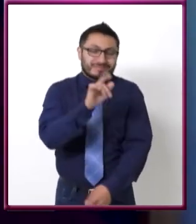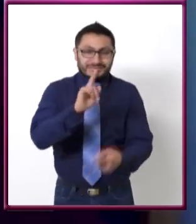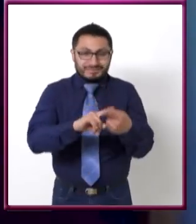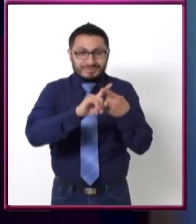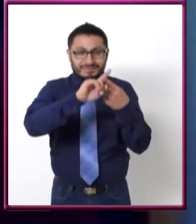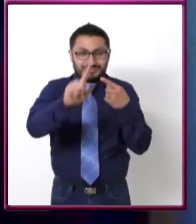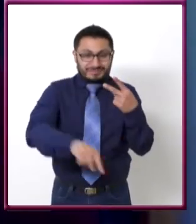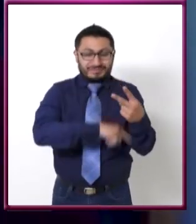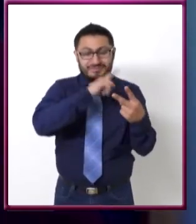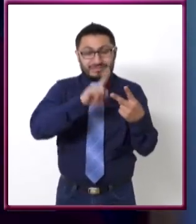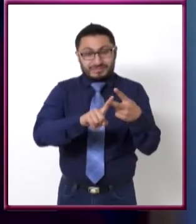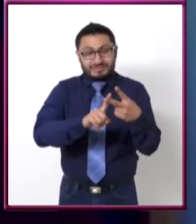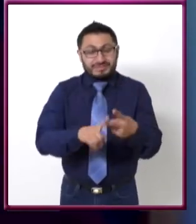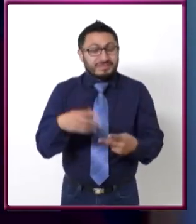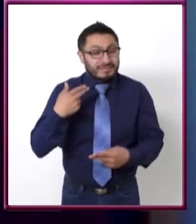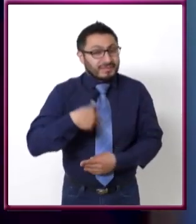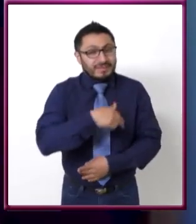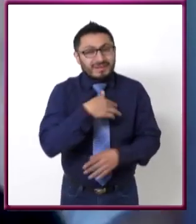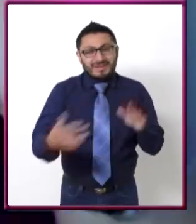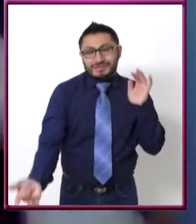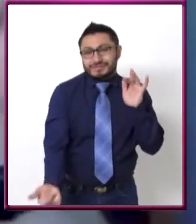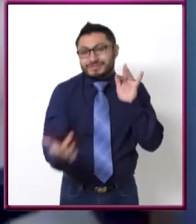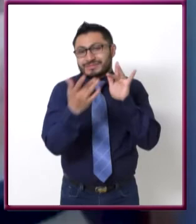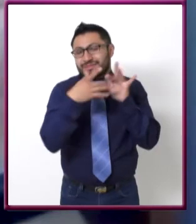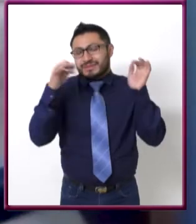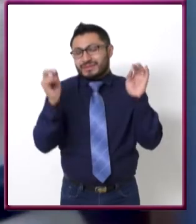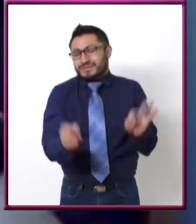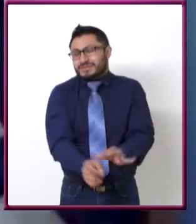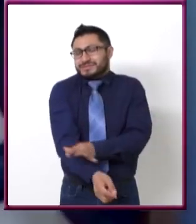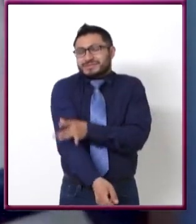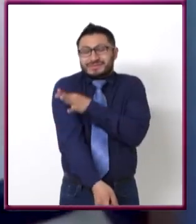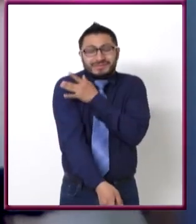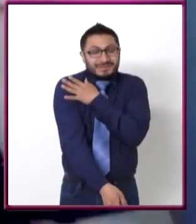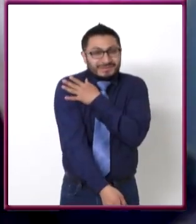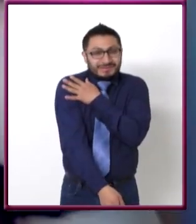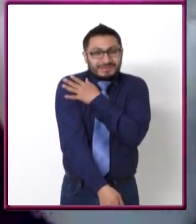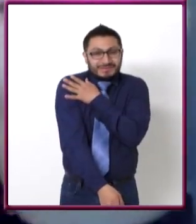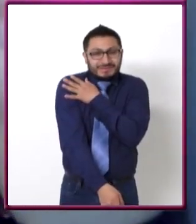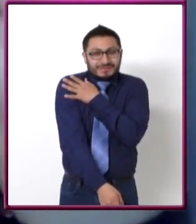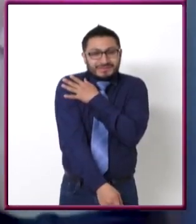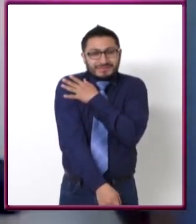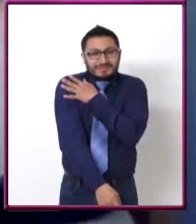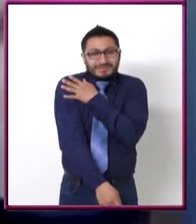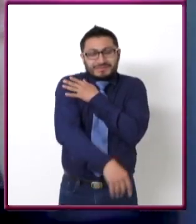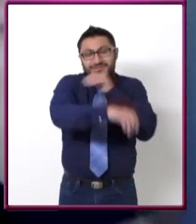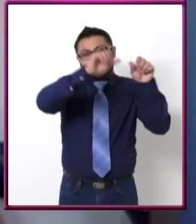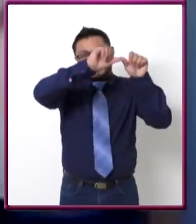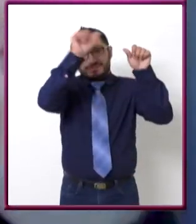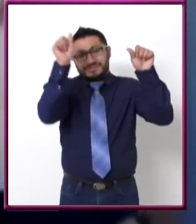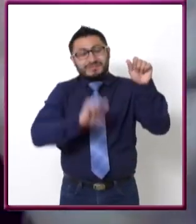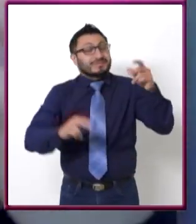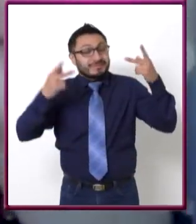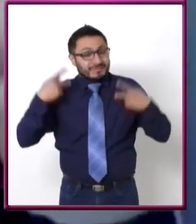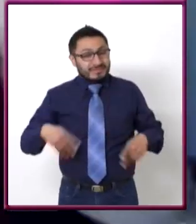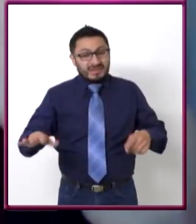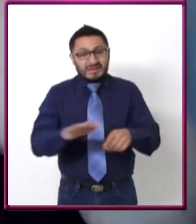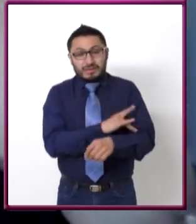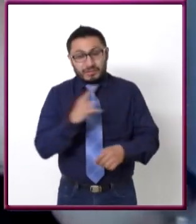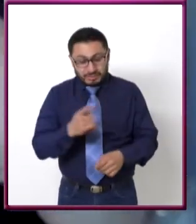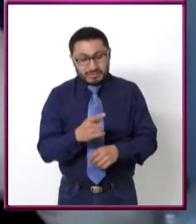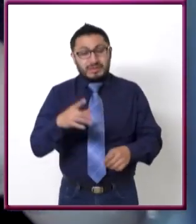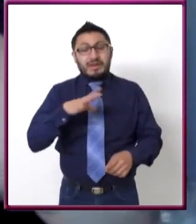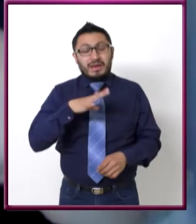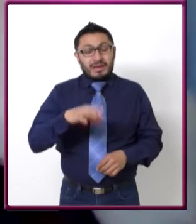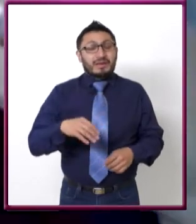un lado. Por otro lado, nos conecta emocionalmente con el artista, porque